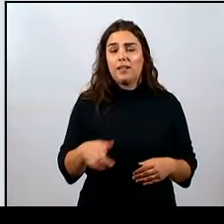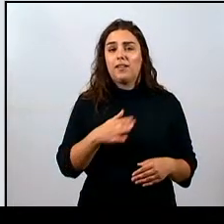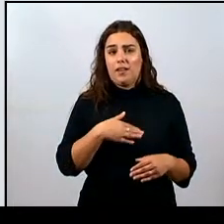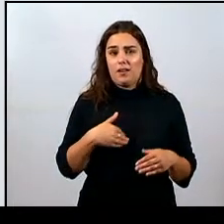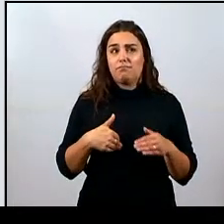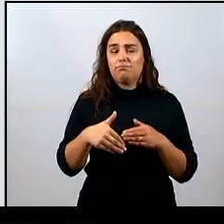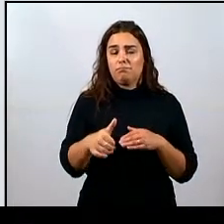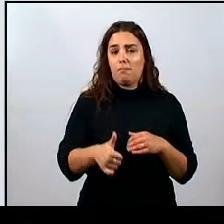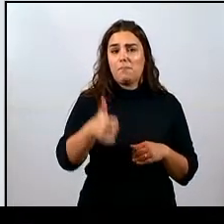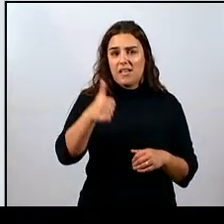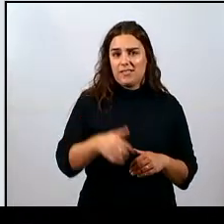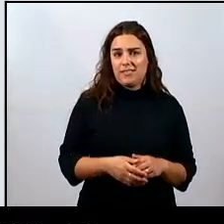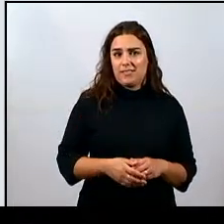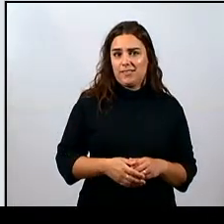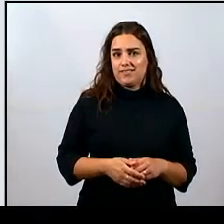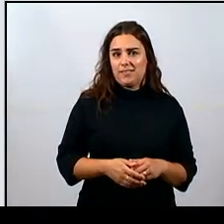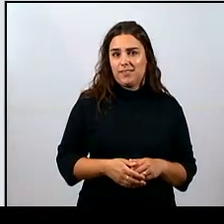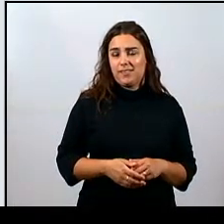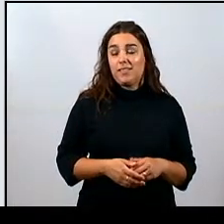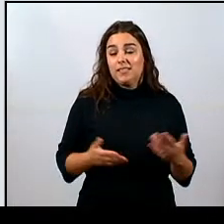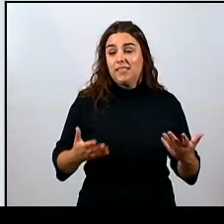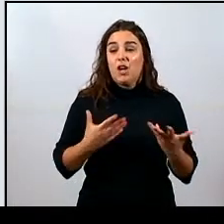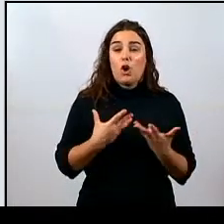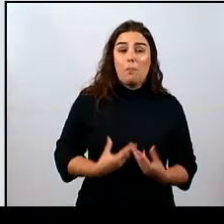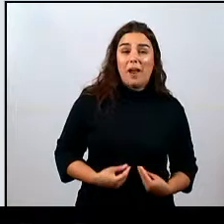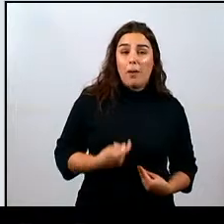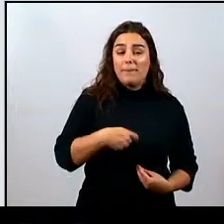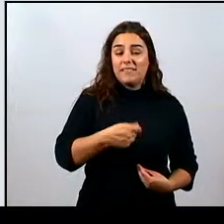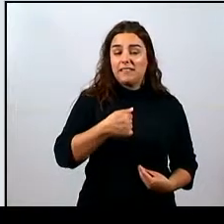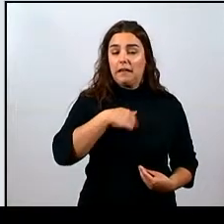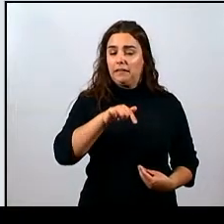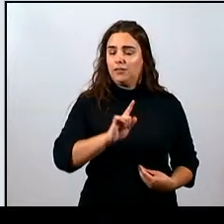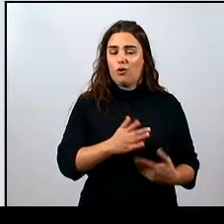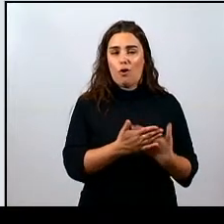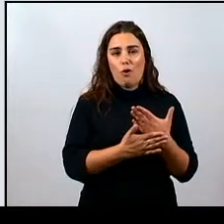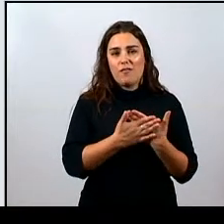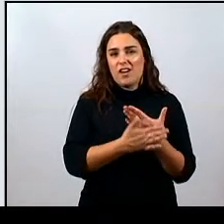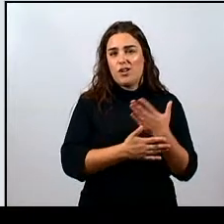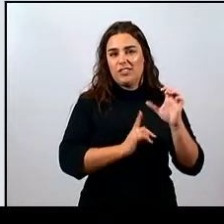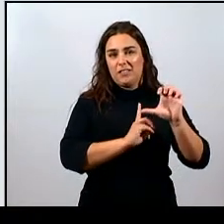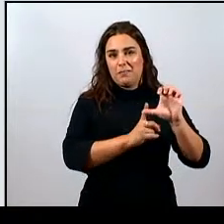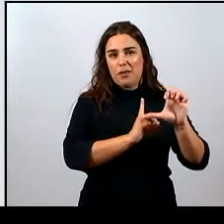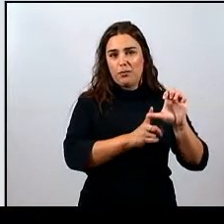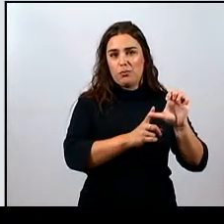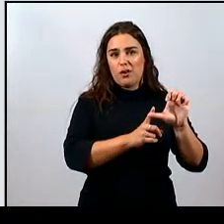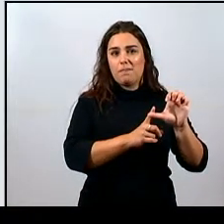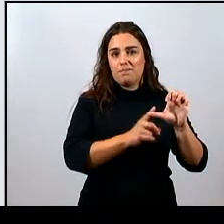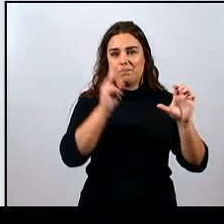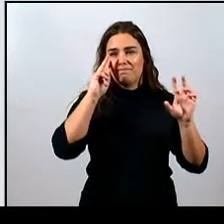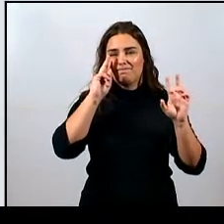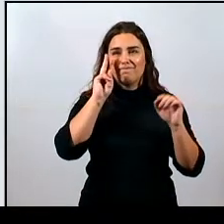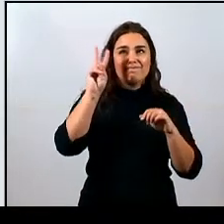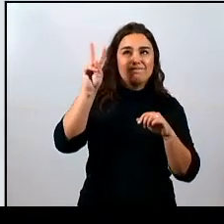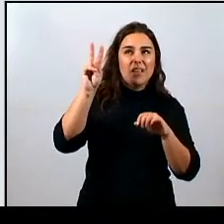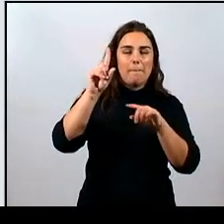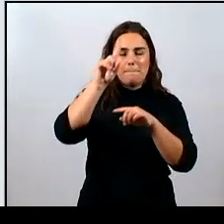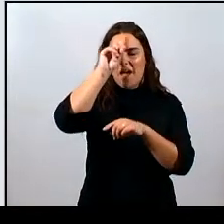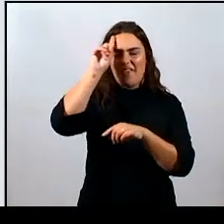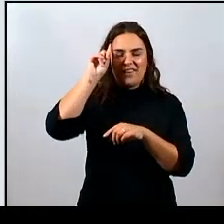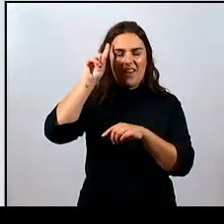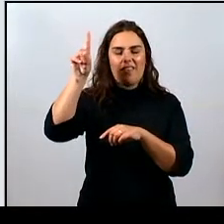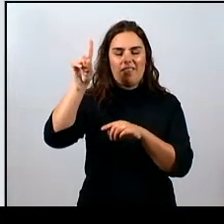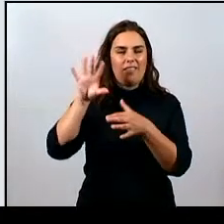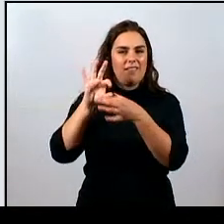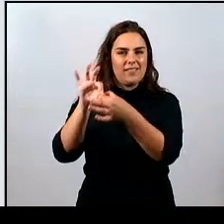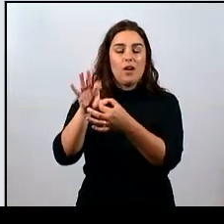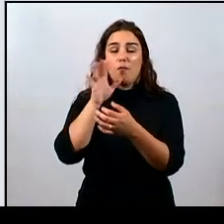Y en lugar de miedos y complejos, presidenta, desde aquí, desde este Gobierno, del Gobierno de Extremadura, nos miramos mucho en Madrid. Nos miramos en Madrid porque es una